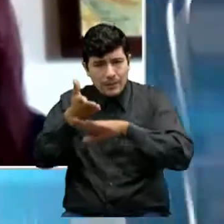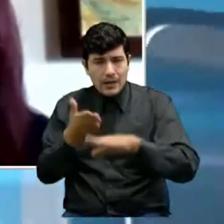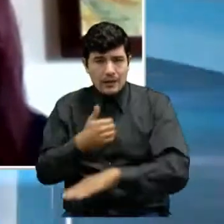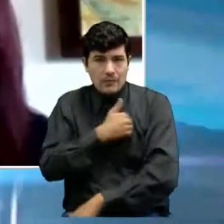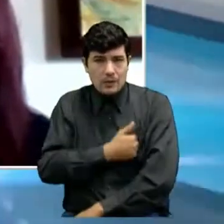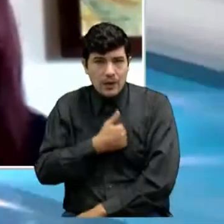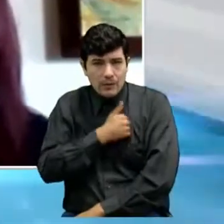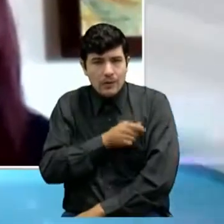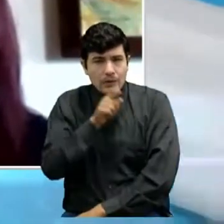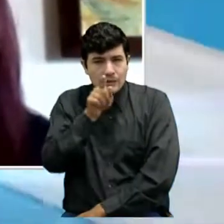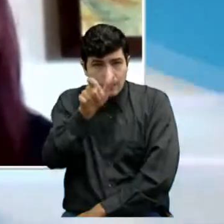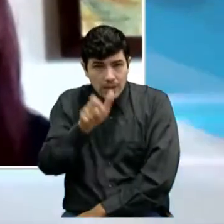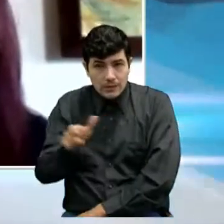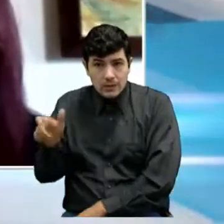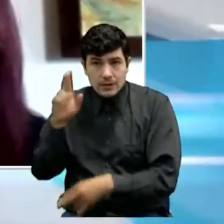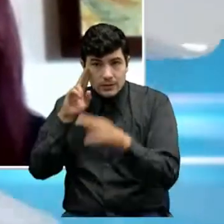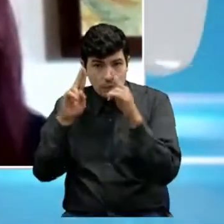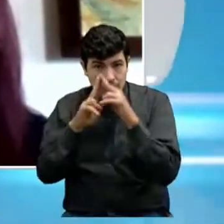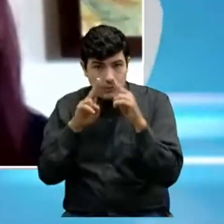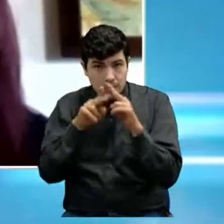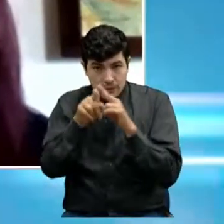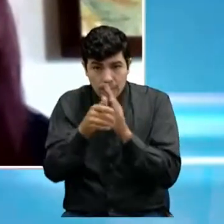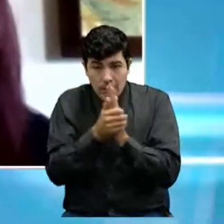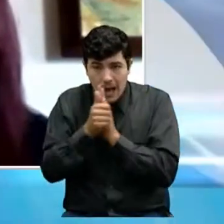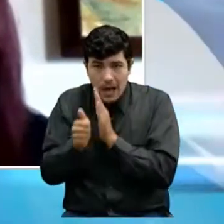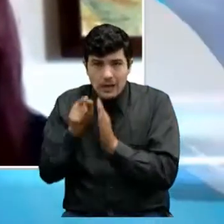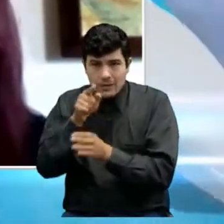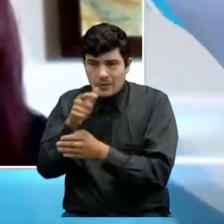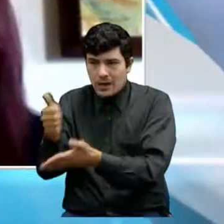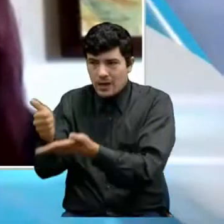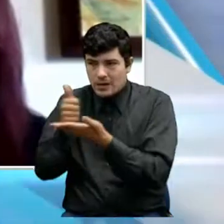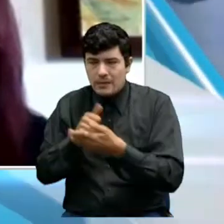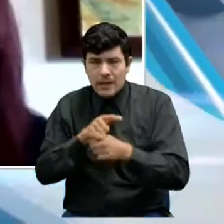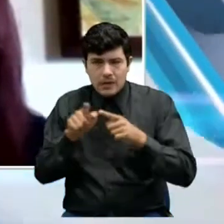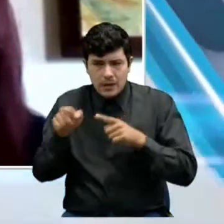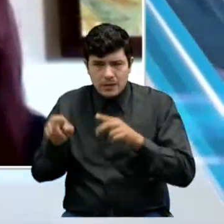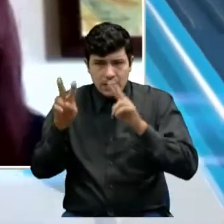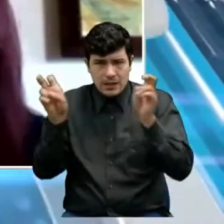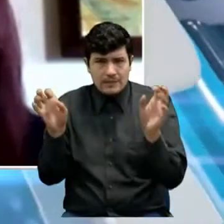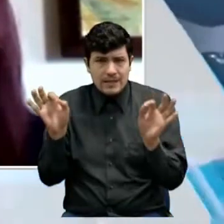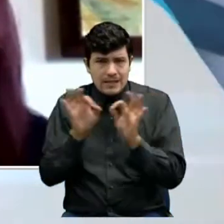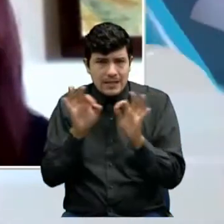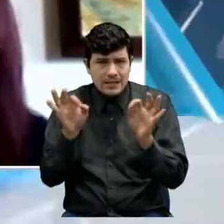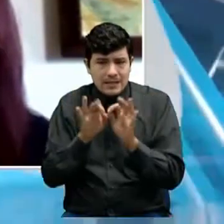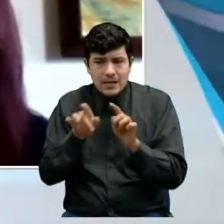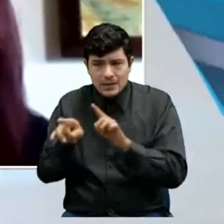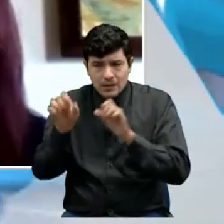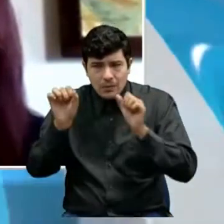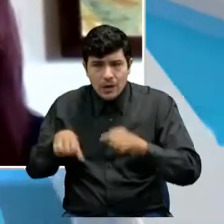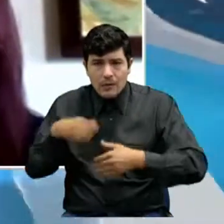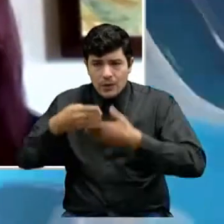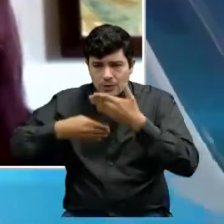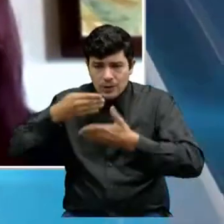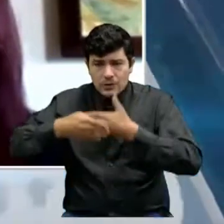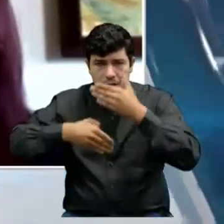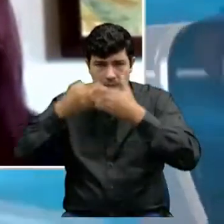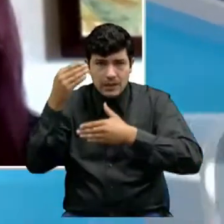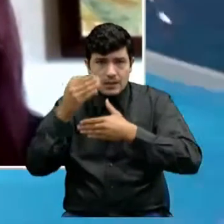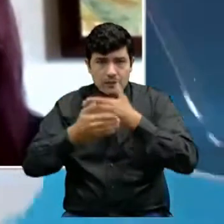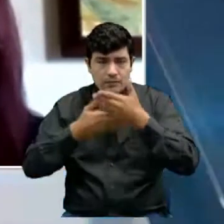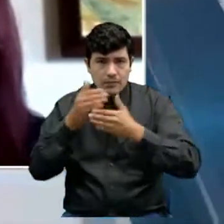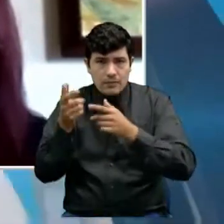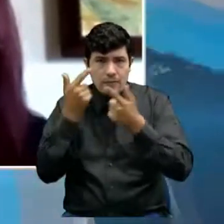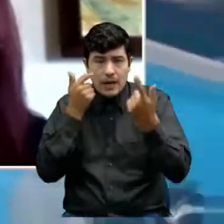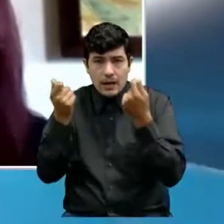alguien que tenga un poquito de conocimiento, que lo domine, que nos ayude, resulta sencillo y ahí se puede comenzar el trámite. Ya si se